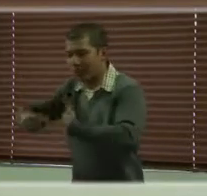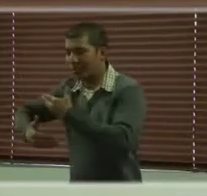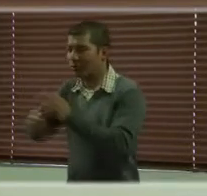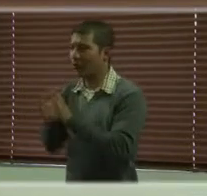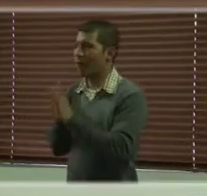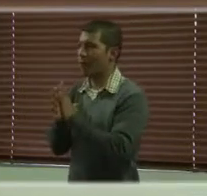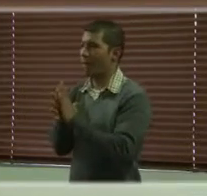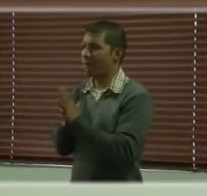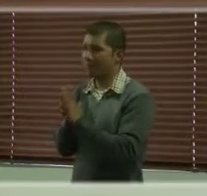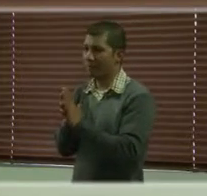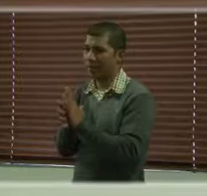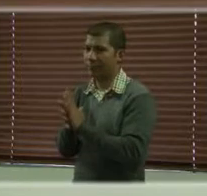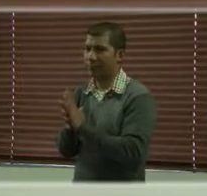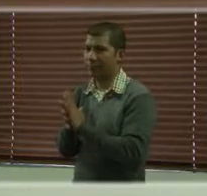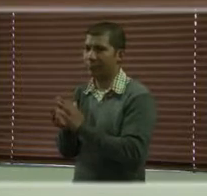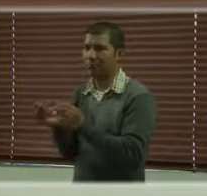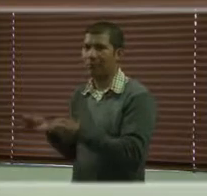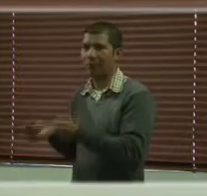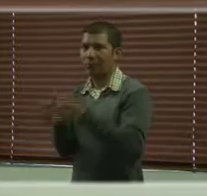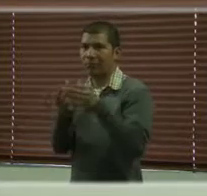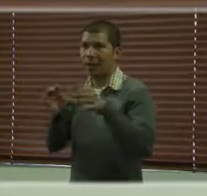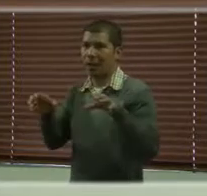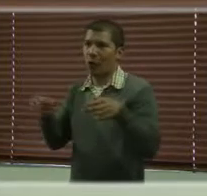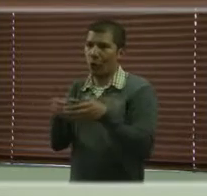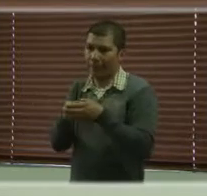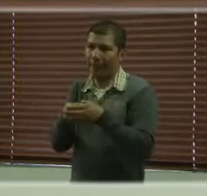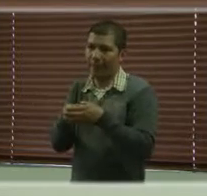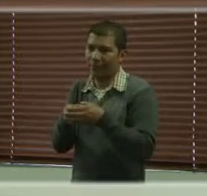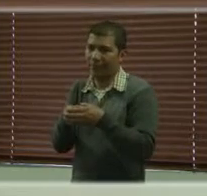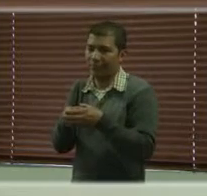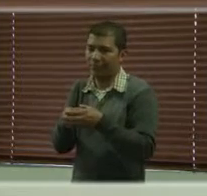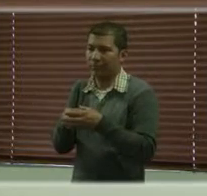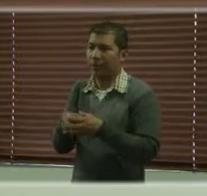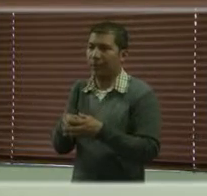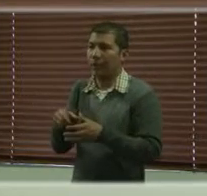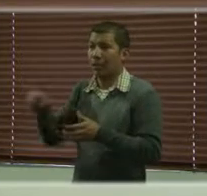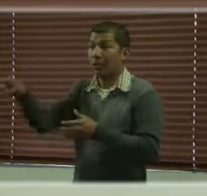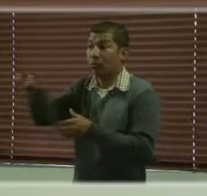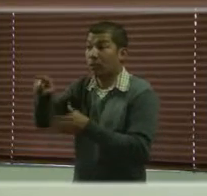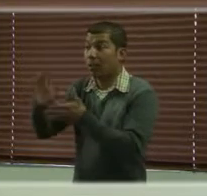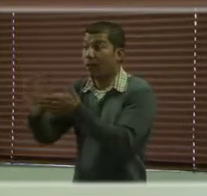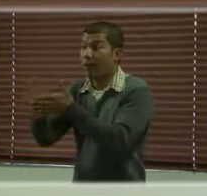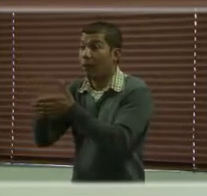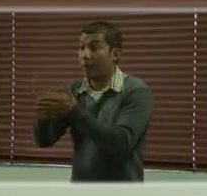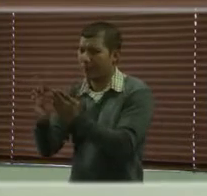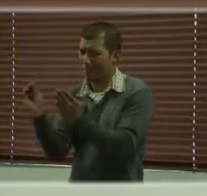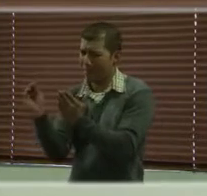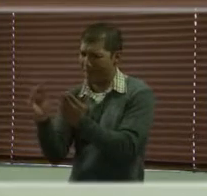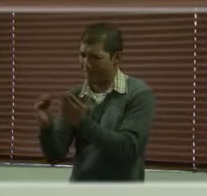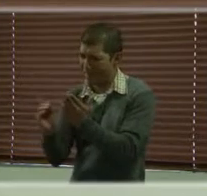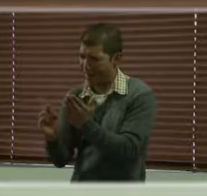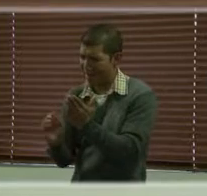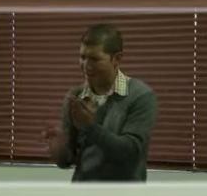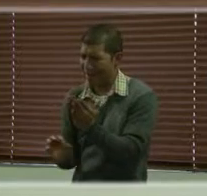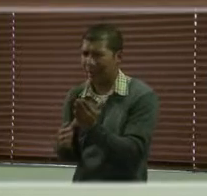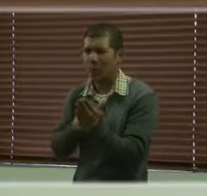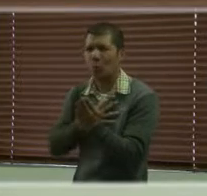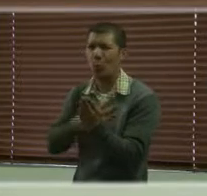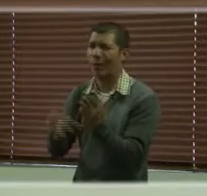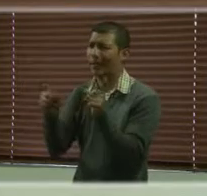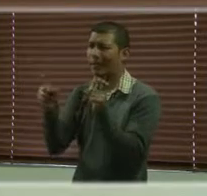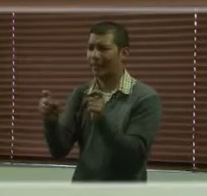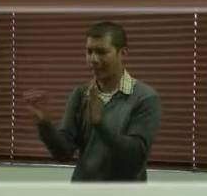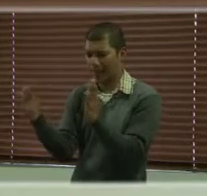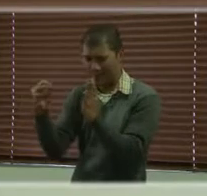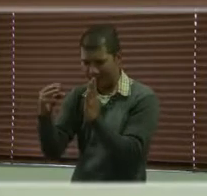va a ser enviado al al comité definitivamente toda esa información que que ustedes logren incluir dentro de ese informe pues va a ser muy